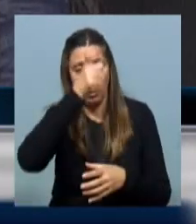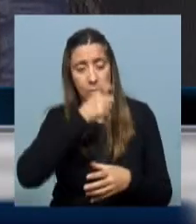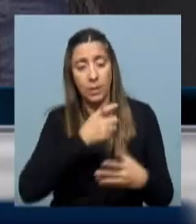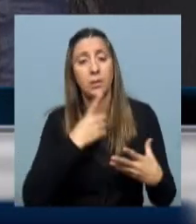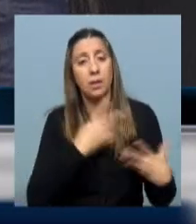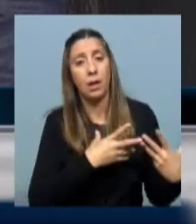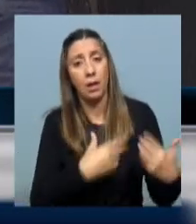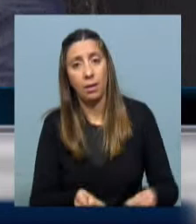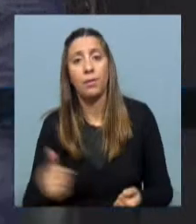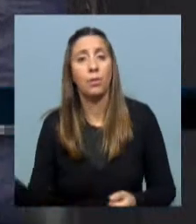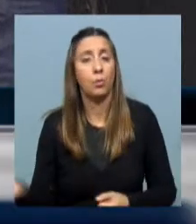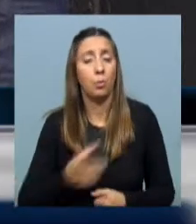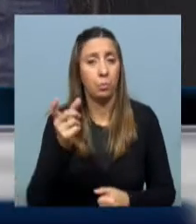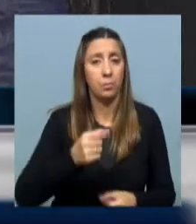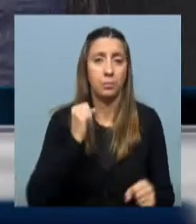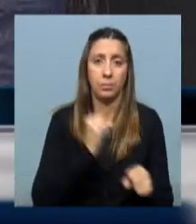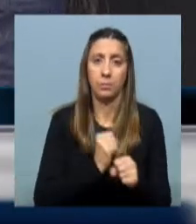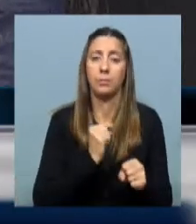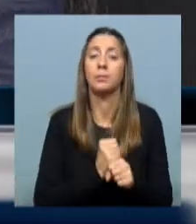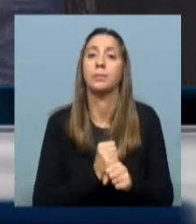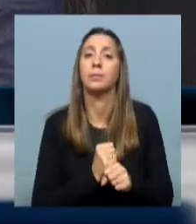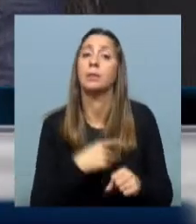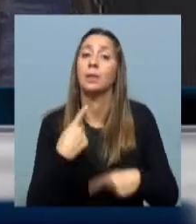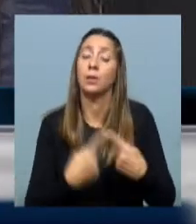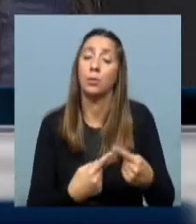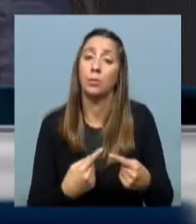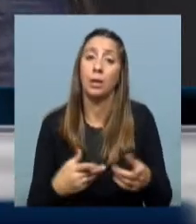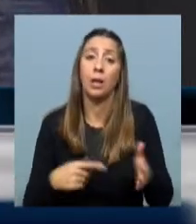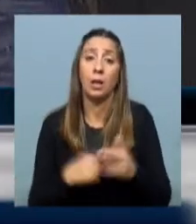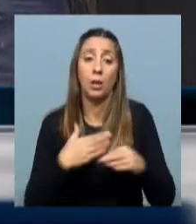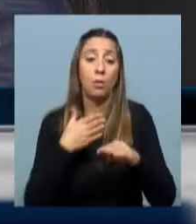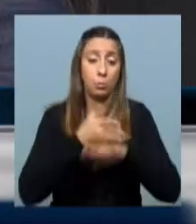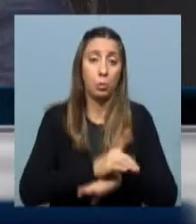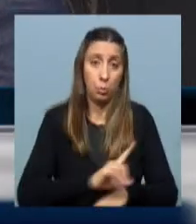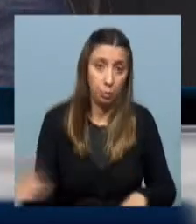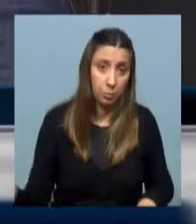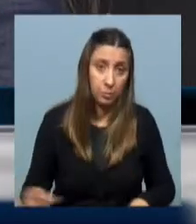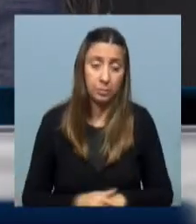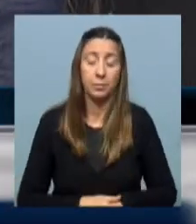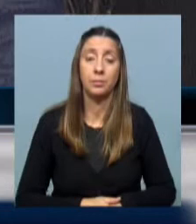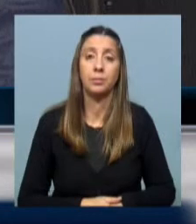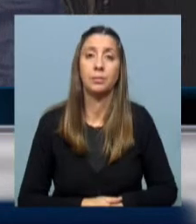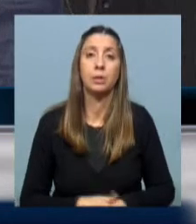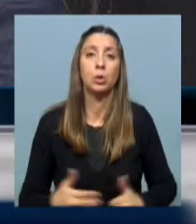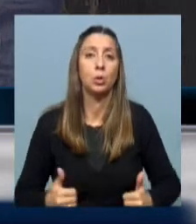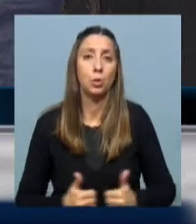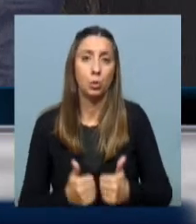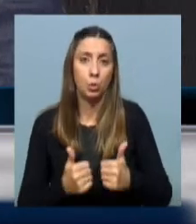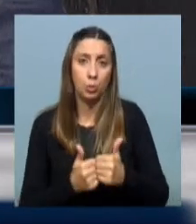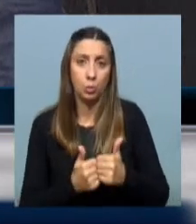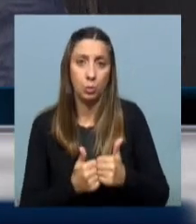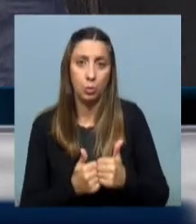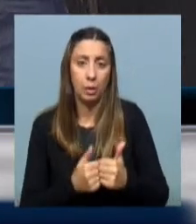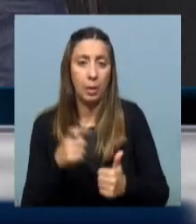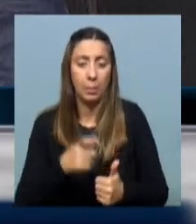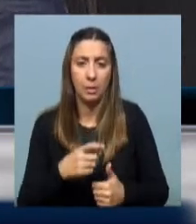Solidario, de los brigadistas, de toda la gente que trabajó, logramos que no cruce la autopista, logramos de controlarlo, entre comillas.